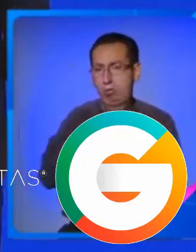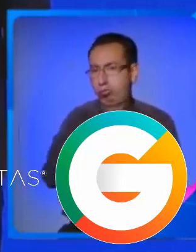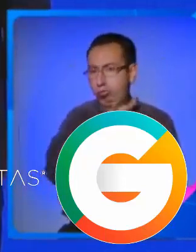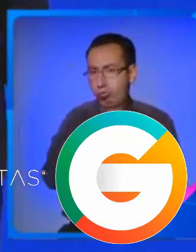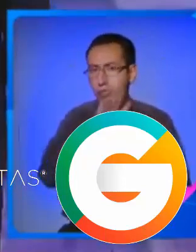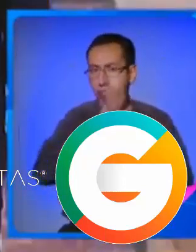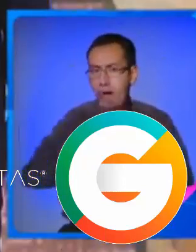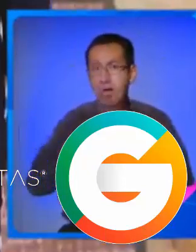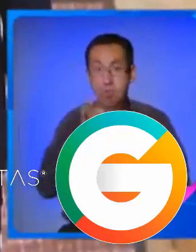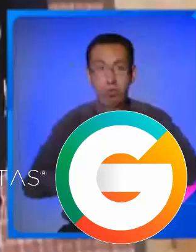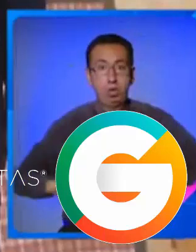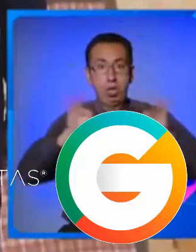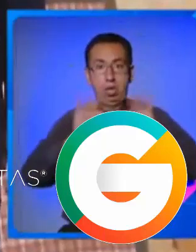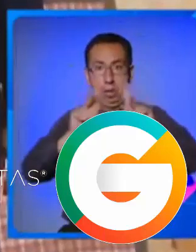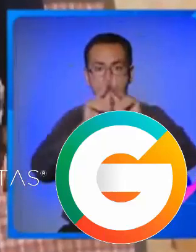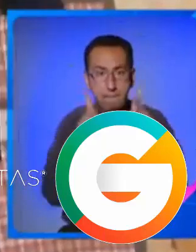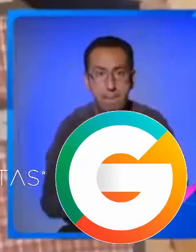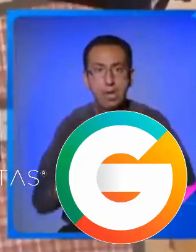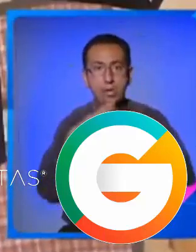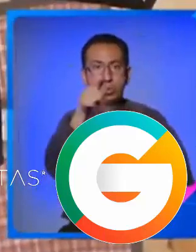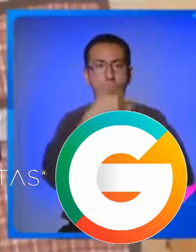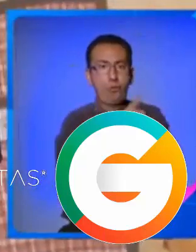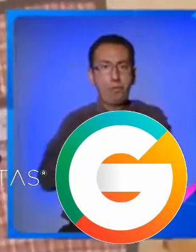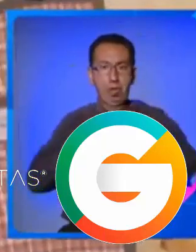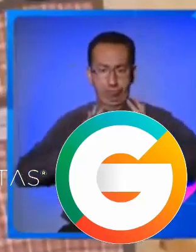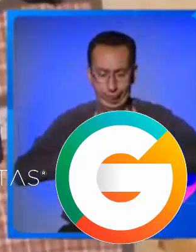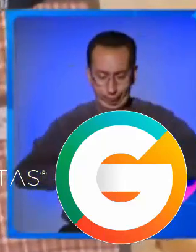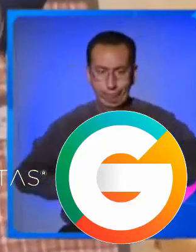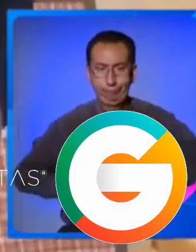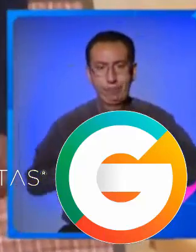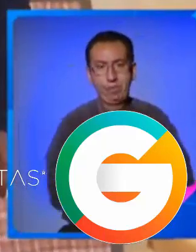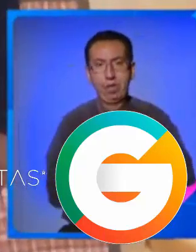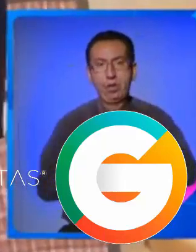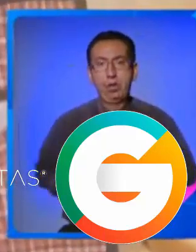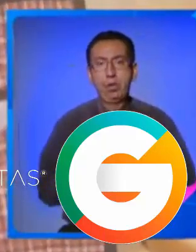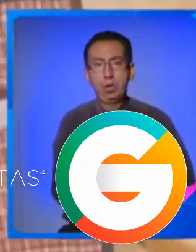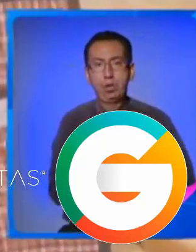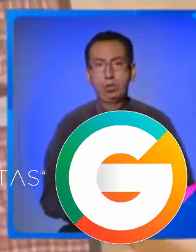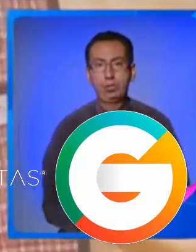seguirá siendo la paz y la tranquilidad de las familias de Guanajuato.